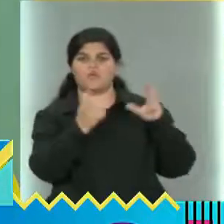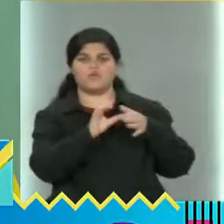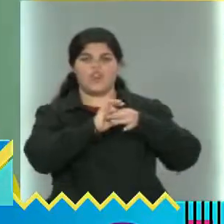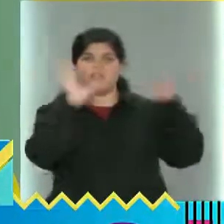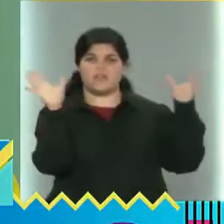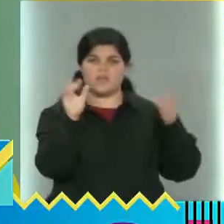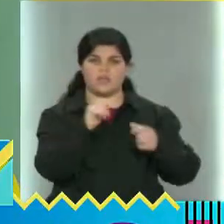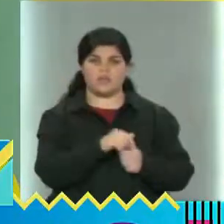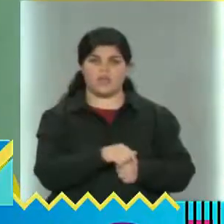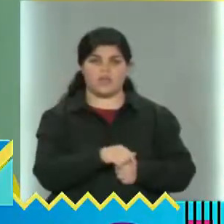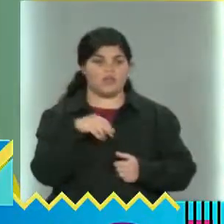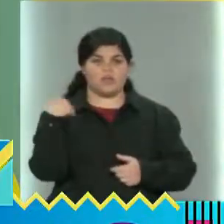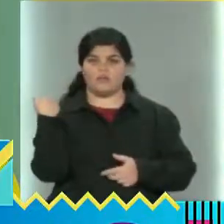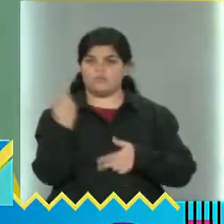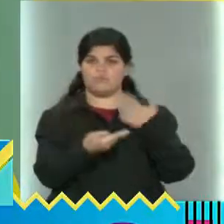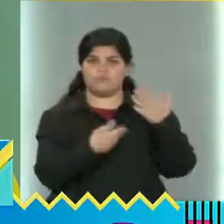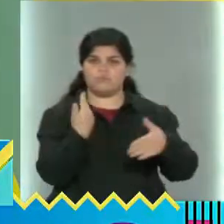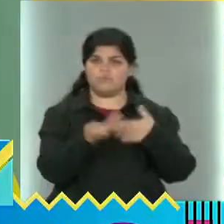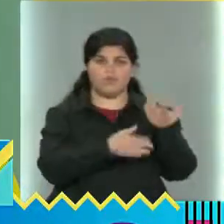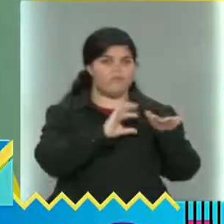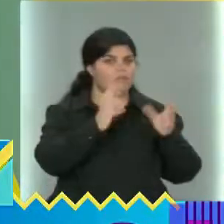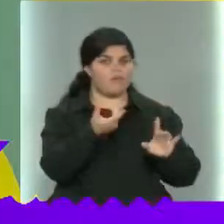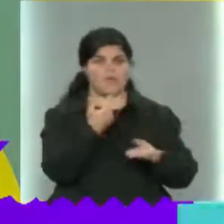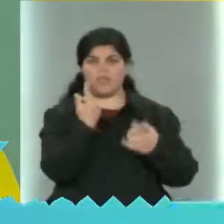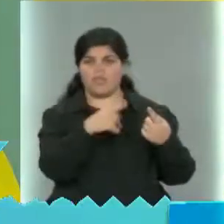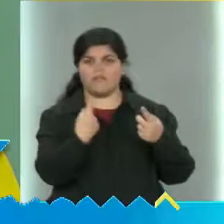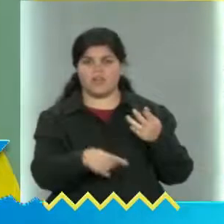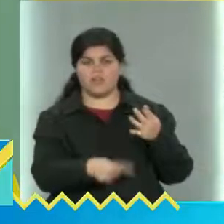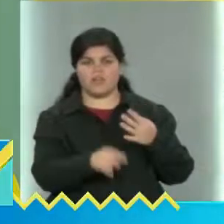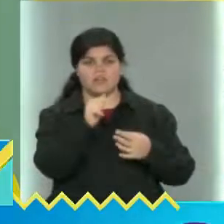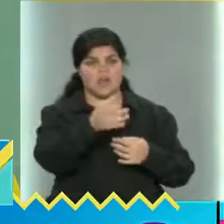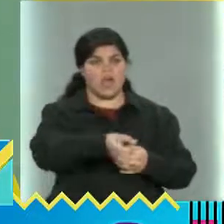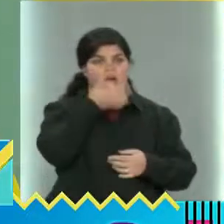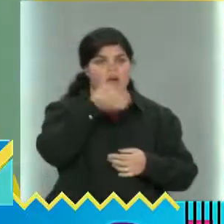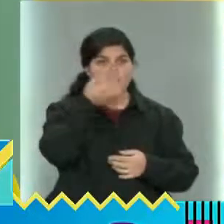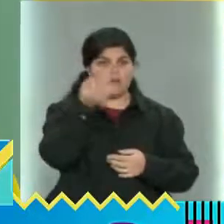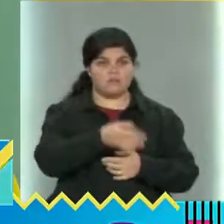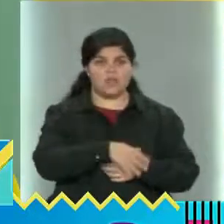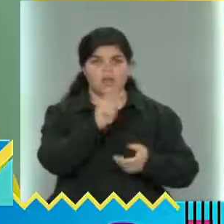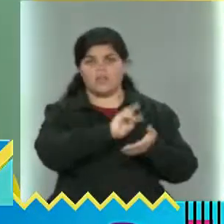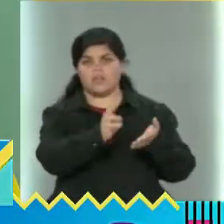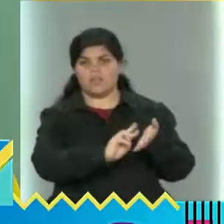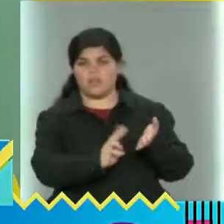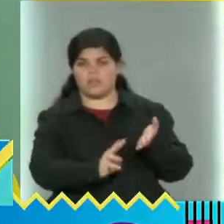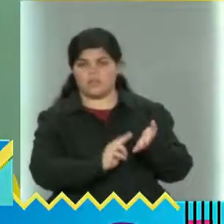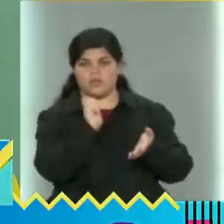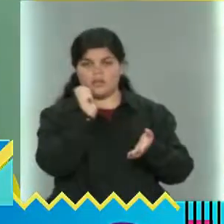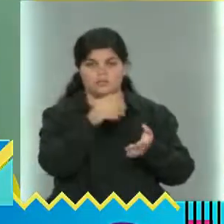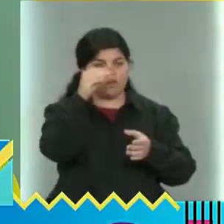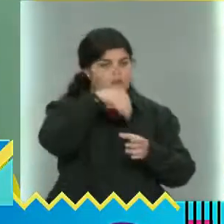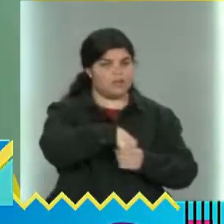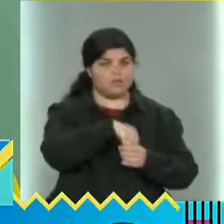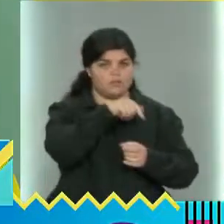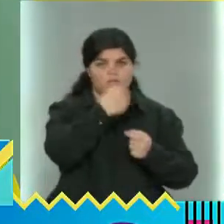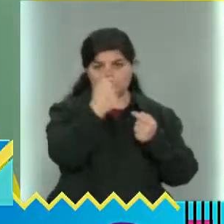montón de cosas, a través de otras formas, que es lo que justamente hace la literatura, hablar de una cosa hablando de otra. Claro.